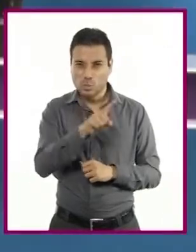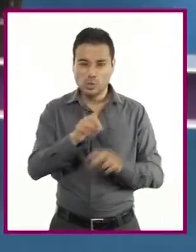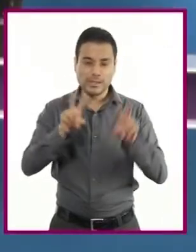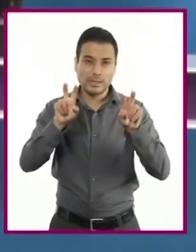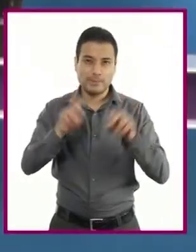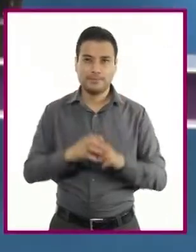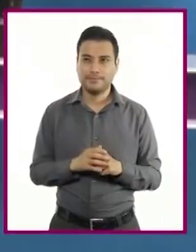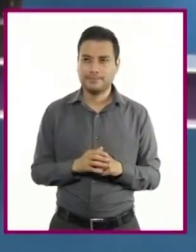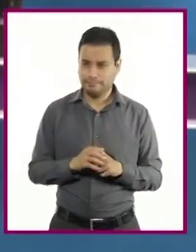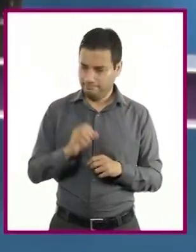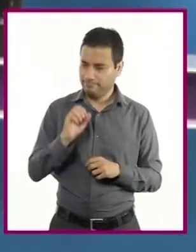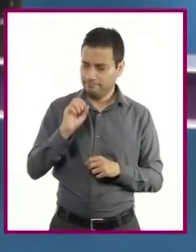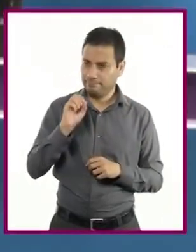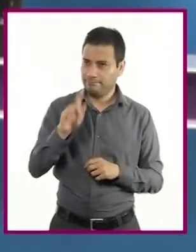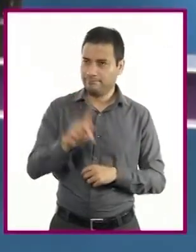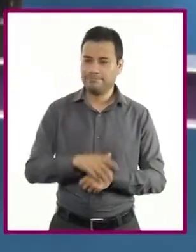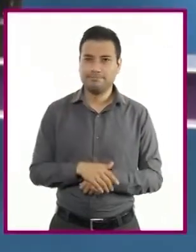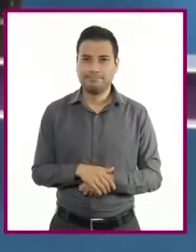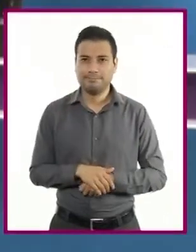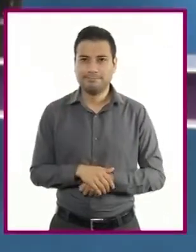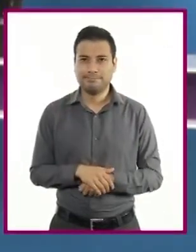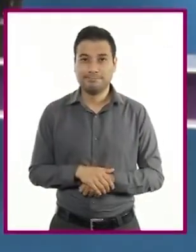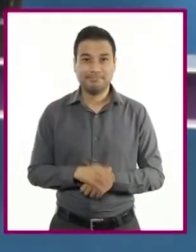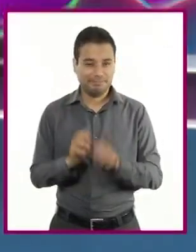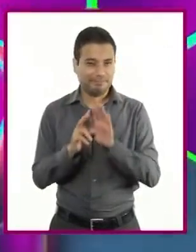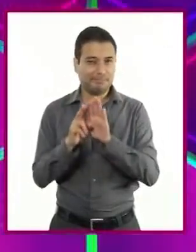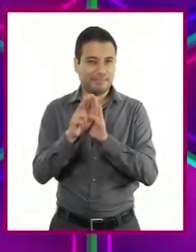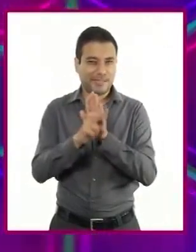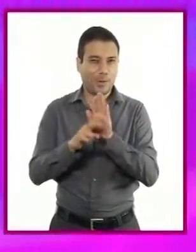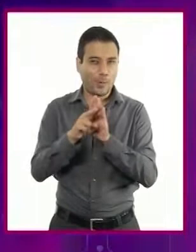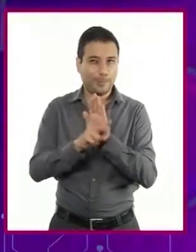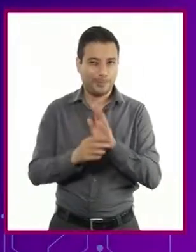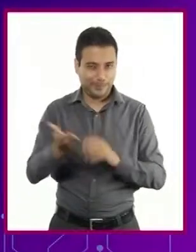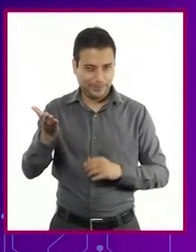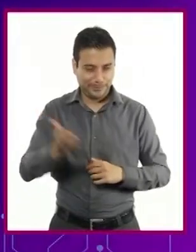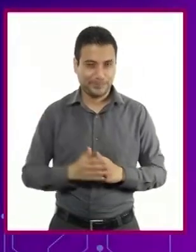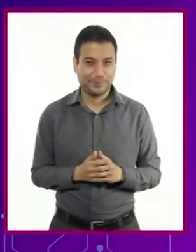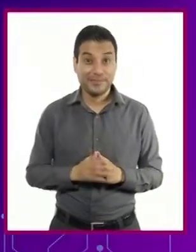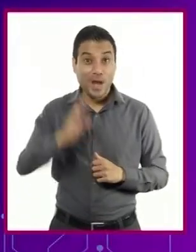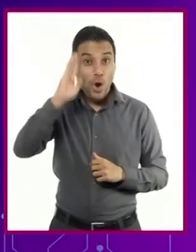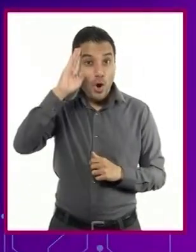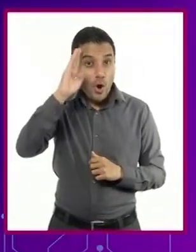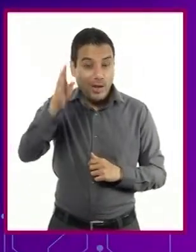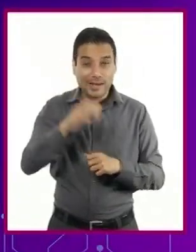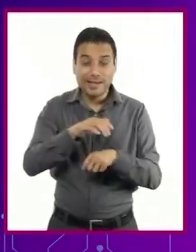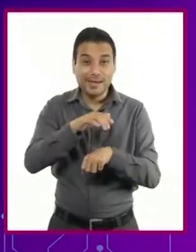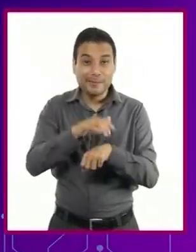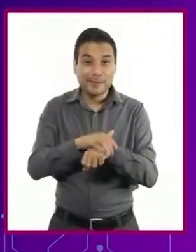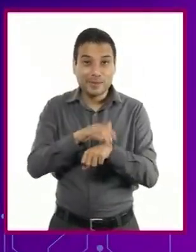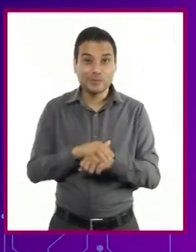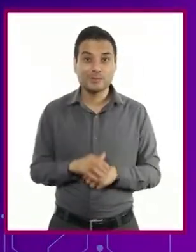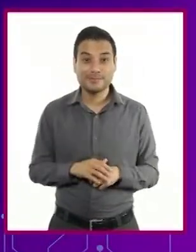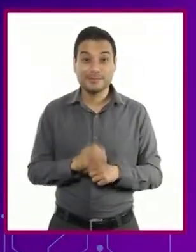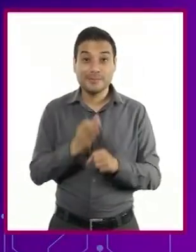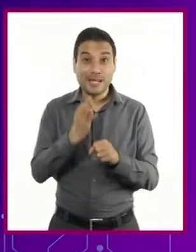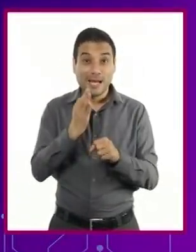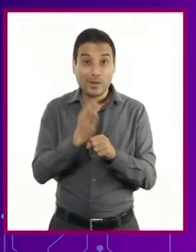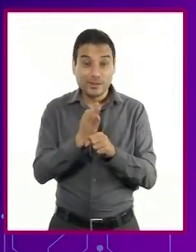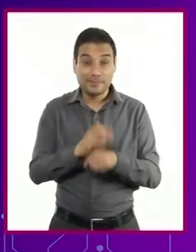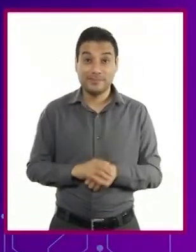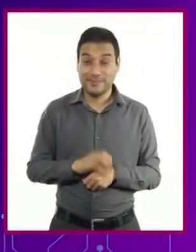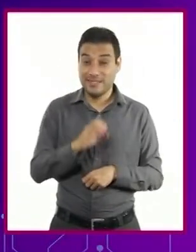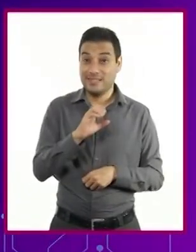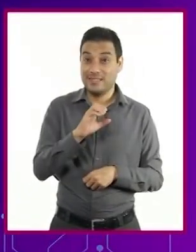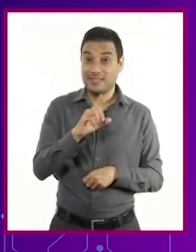Por supuesto, Nadia. ¡Corre video! Hola amigos, bienvenidos al Cambio Climático Nos Toca.